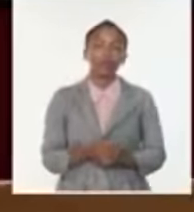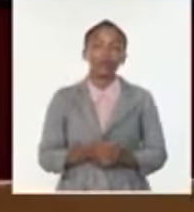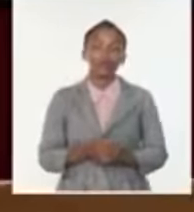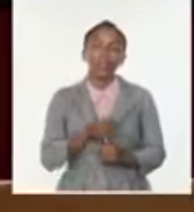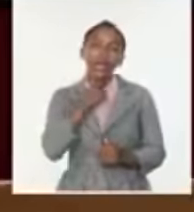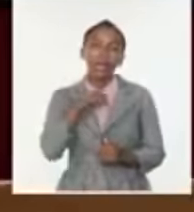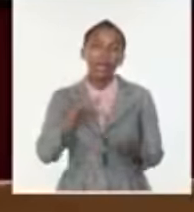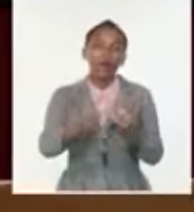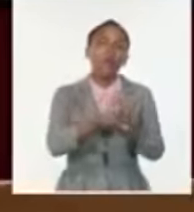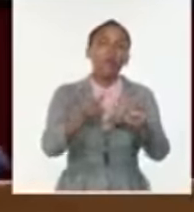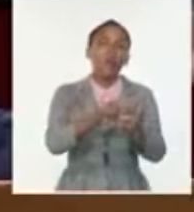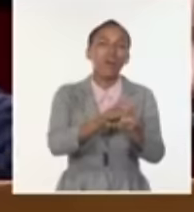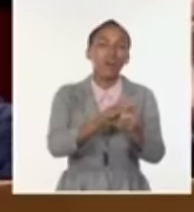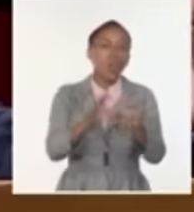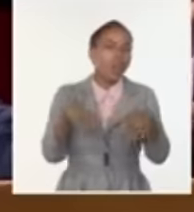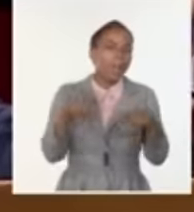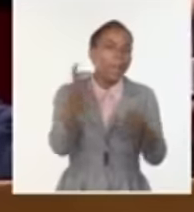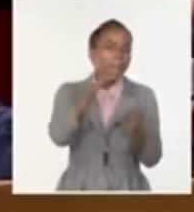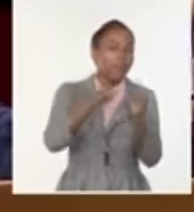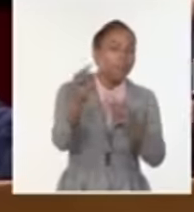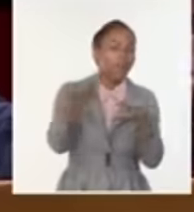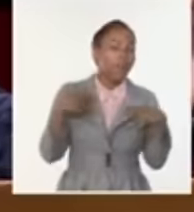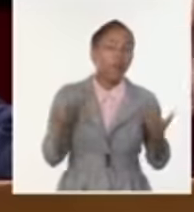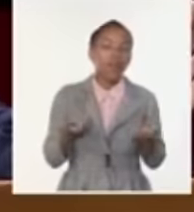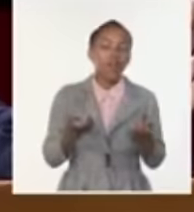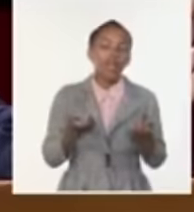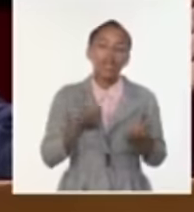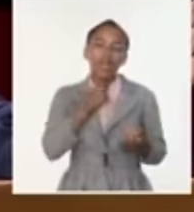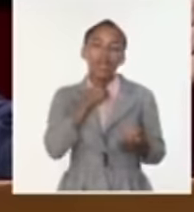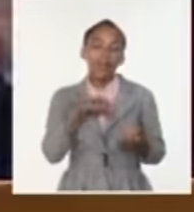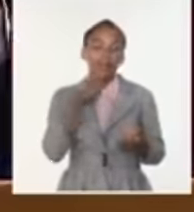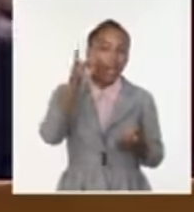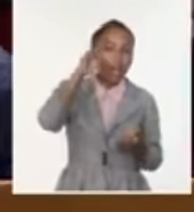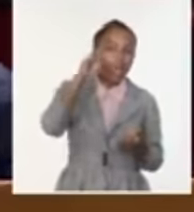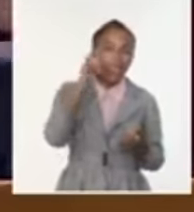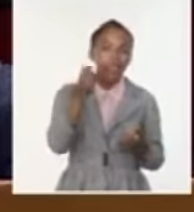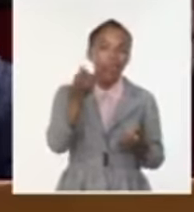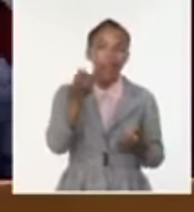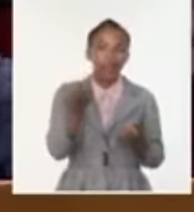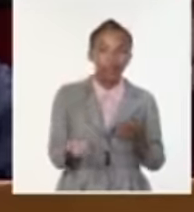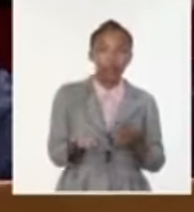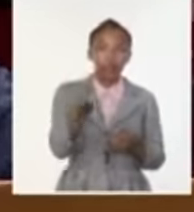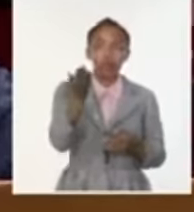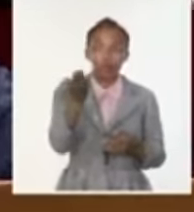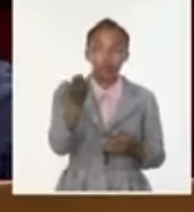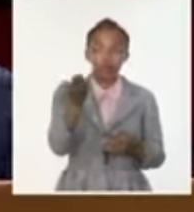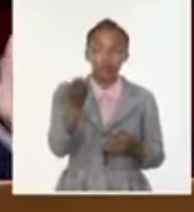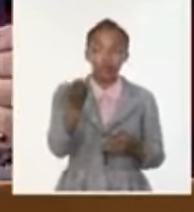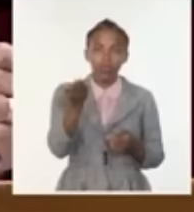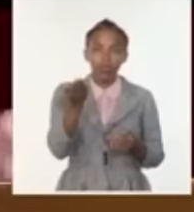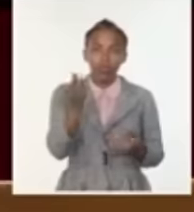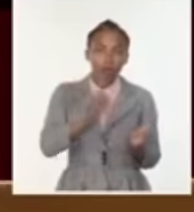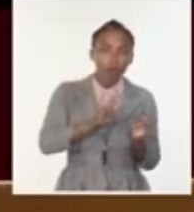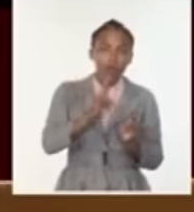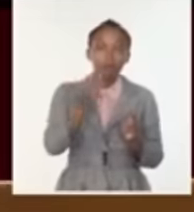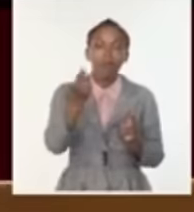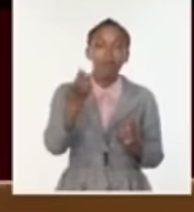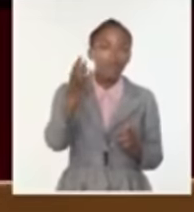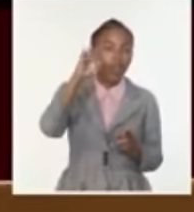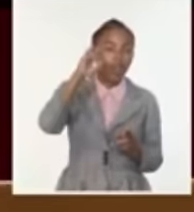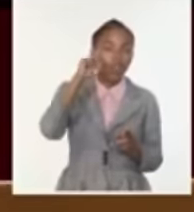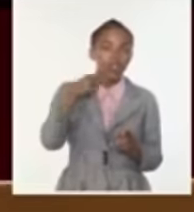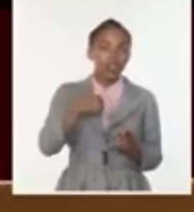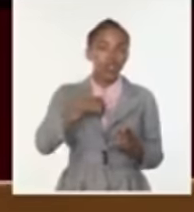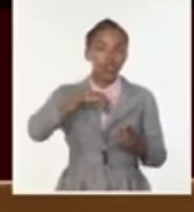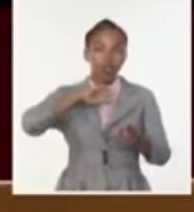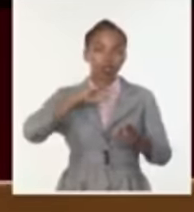sabíamos. Ah, subieron el precio de la leche. O mejor dicho, acotaron el precio de la leche. Voy a esconder la leche. Ahorita